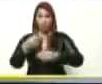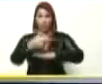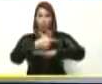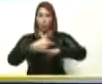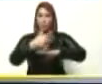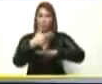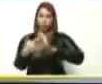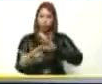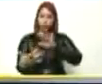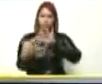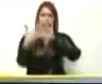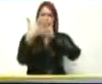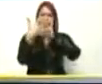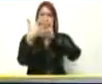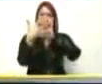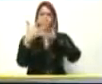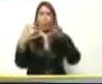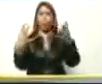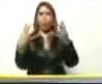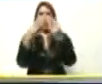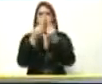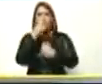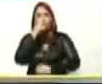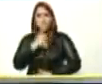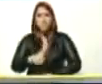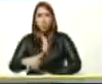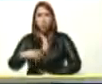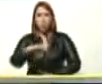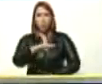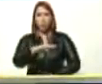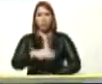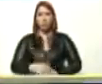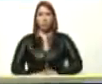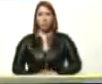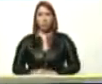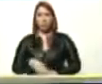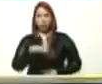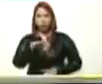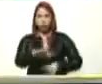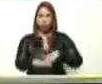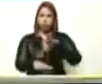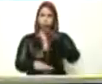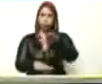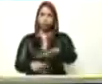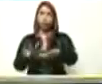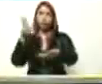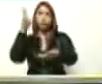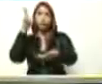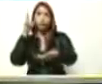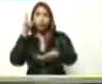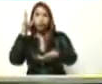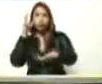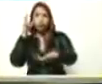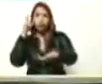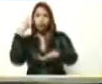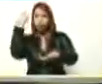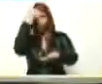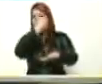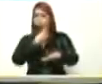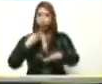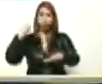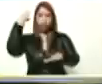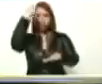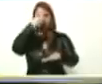conectado con el pueblo, con los pies, los oídos, la cabeza, y las